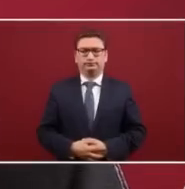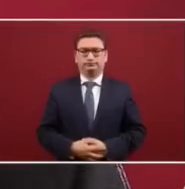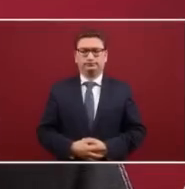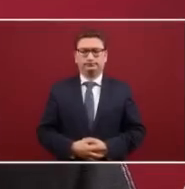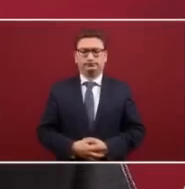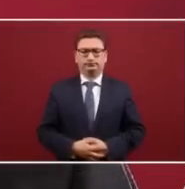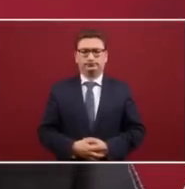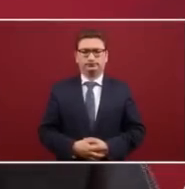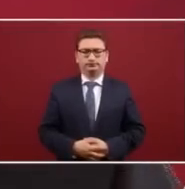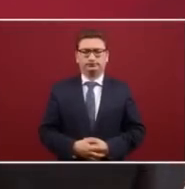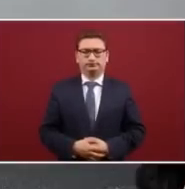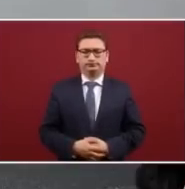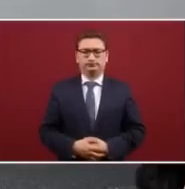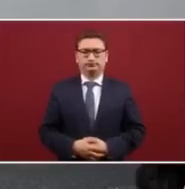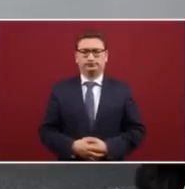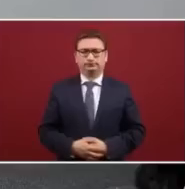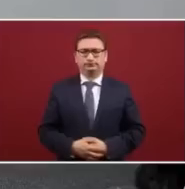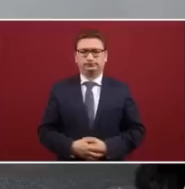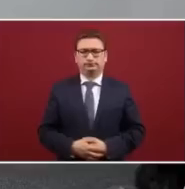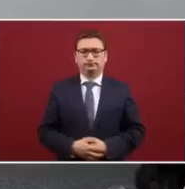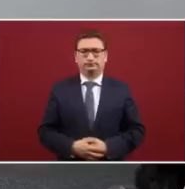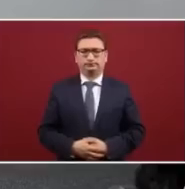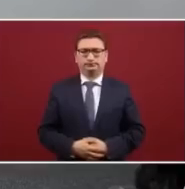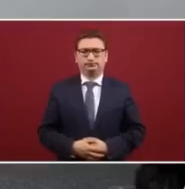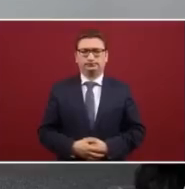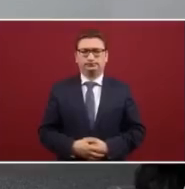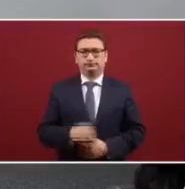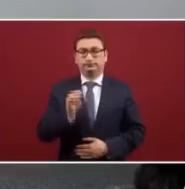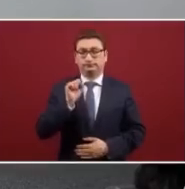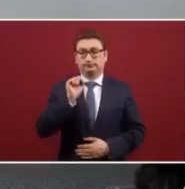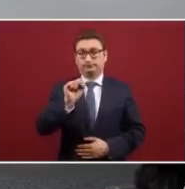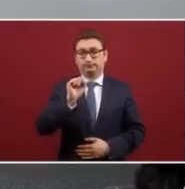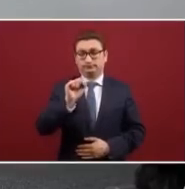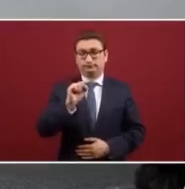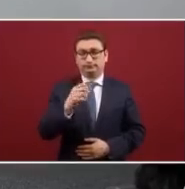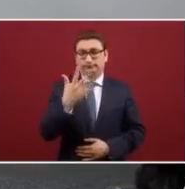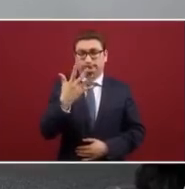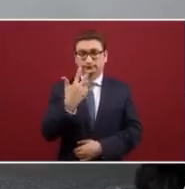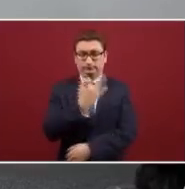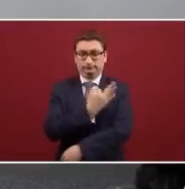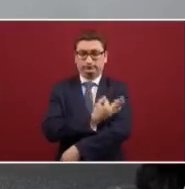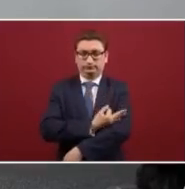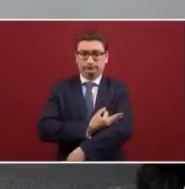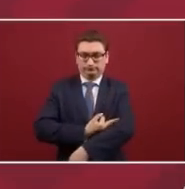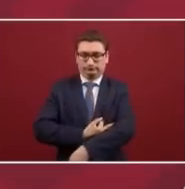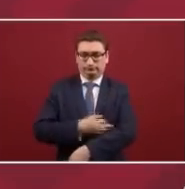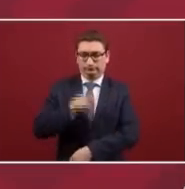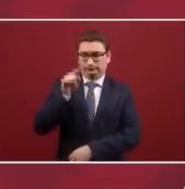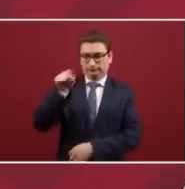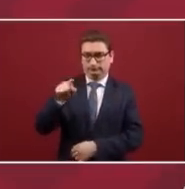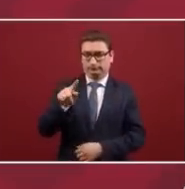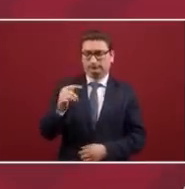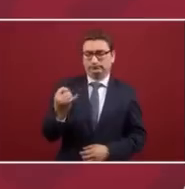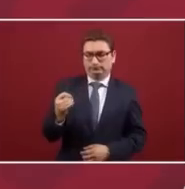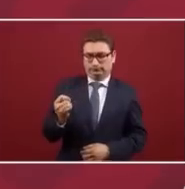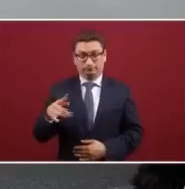El sábado próximo a las 5 de la tarde en Tijuana.